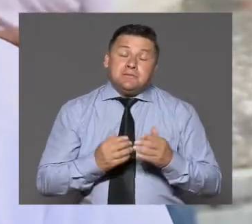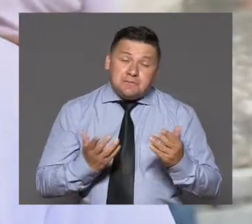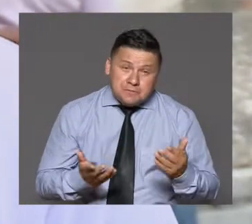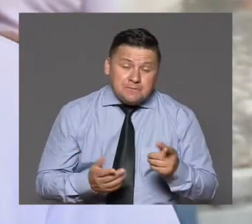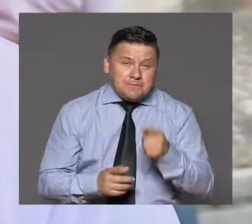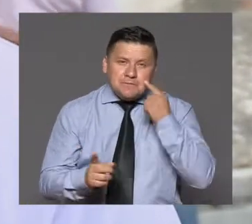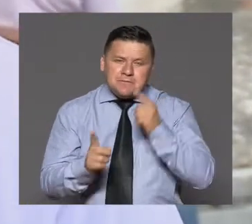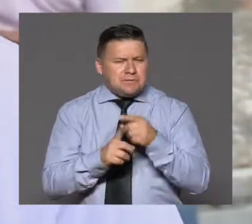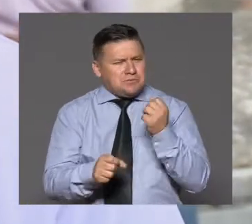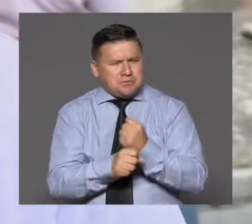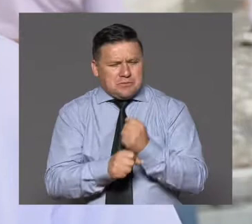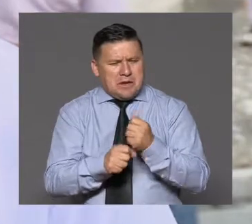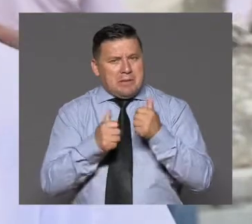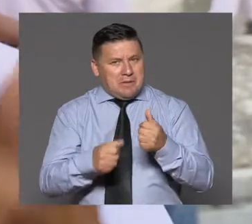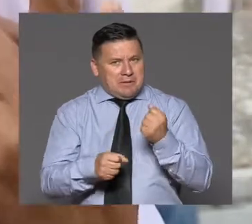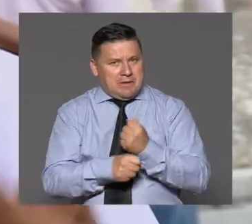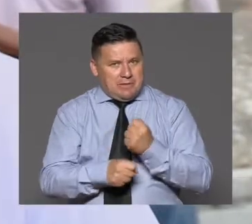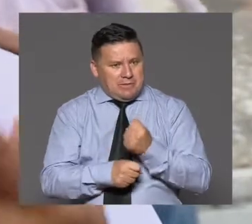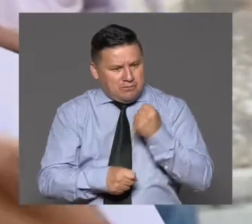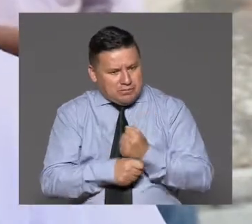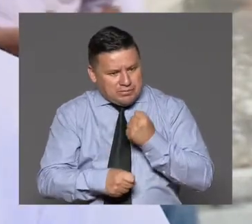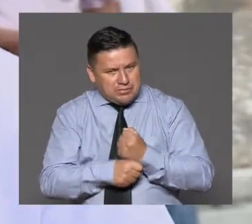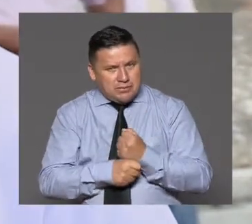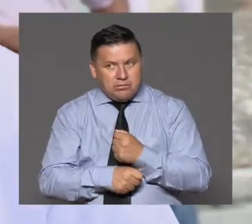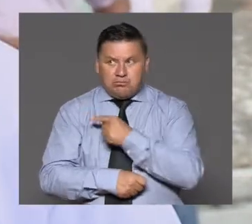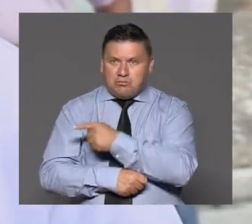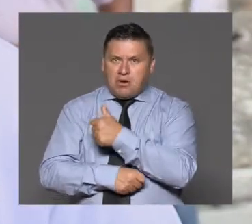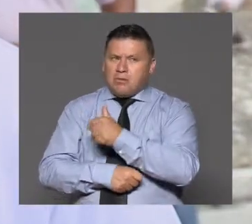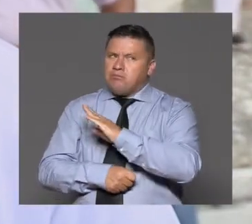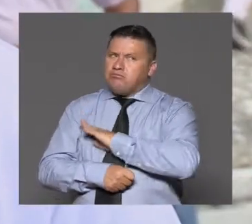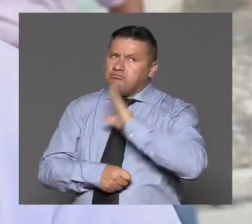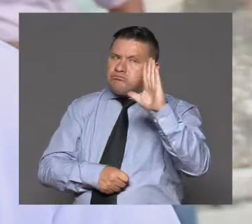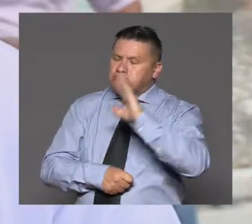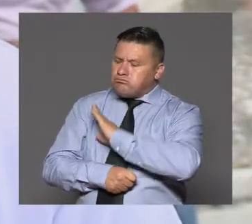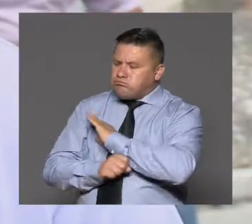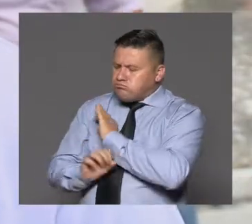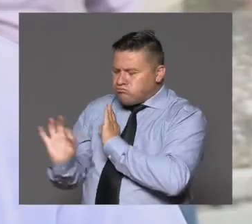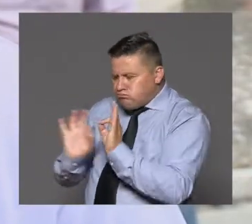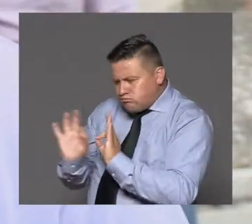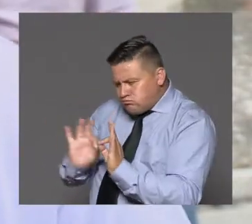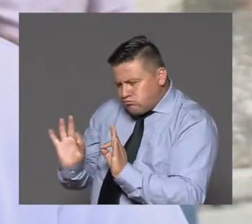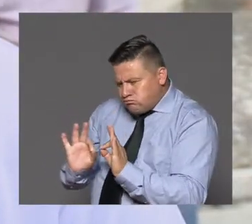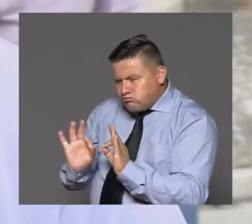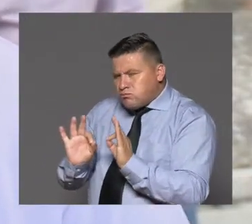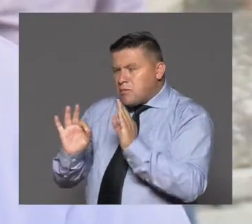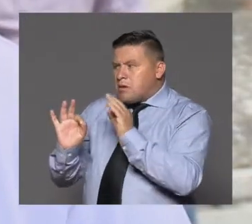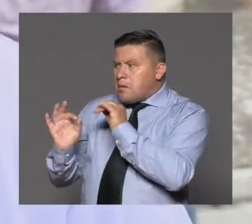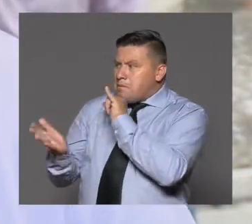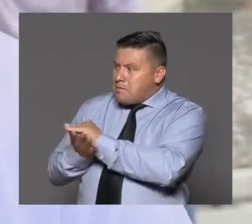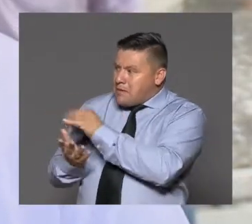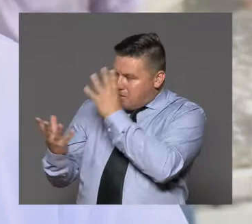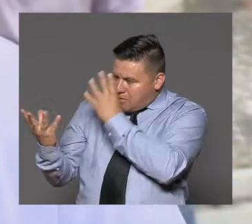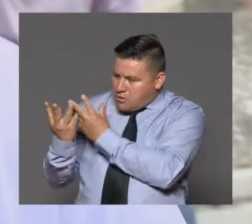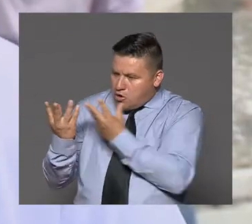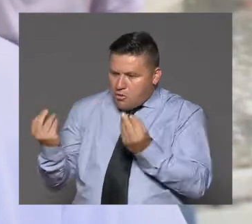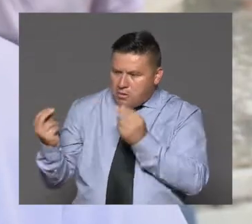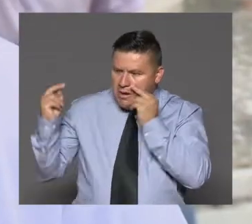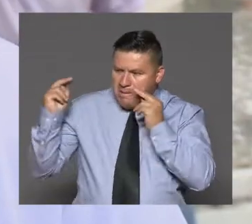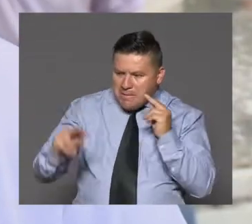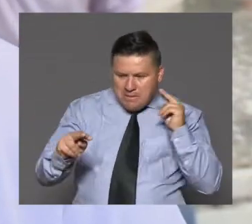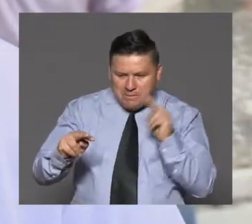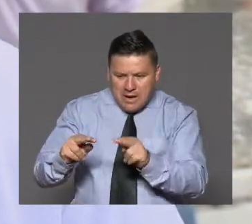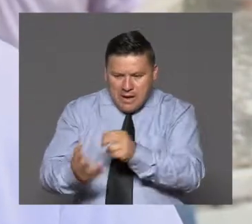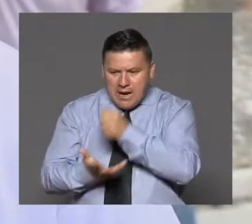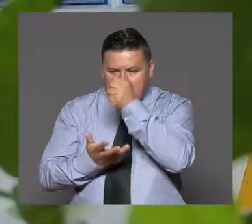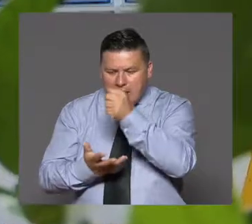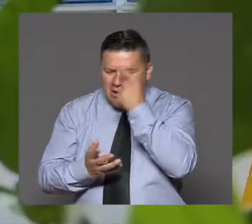se trabaja muy bien cuando finalmente hay una alcaldía que tiene la misma mirada que nosotros le damos